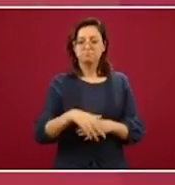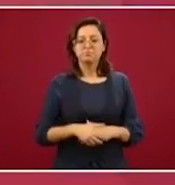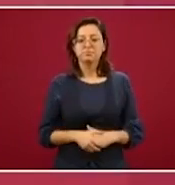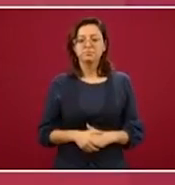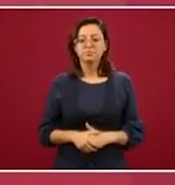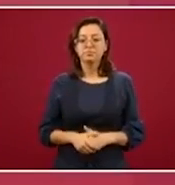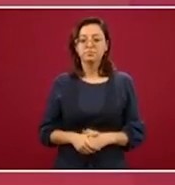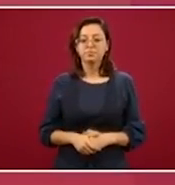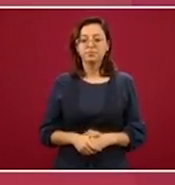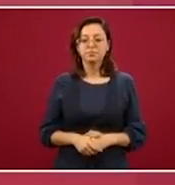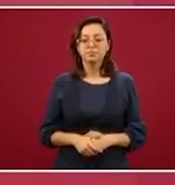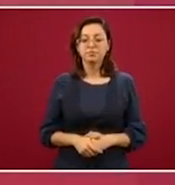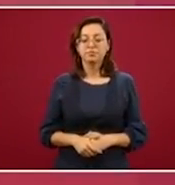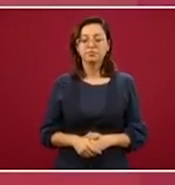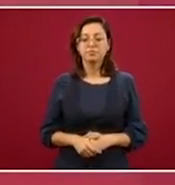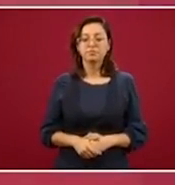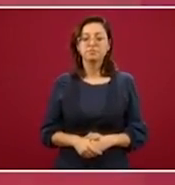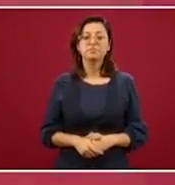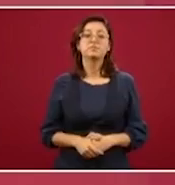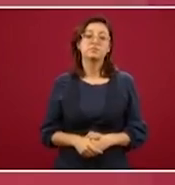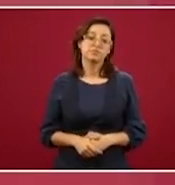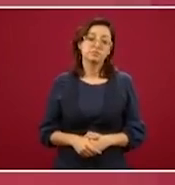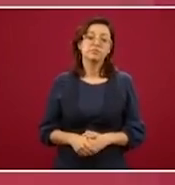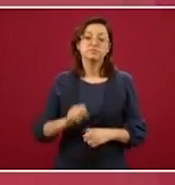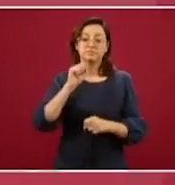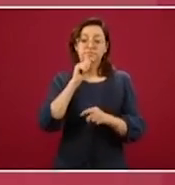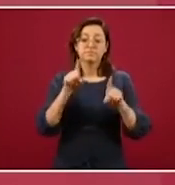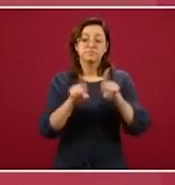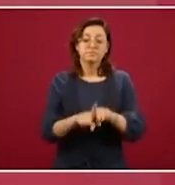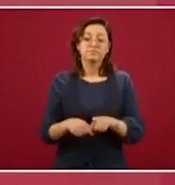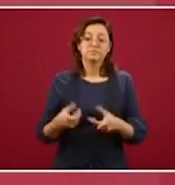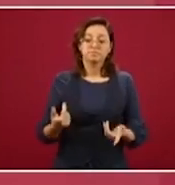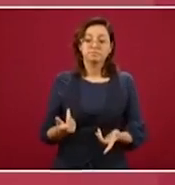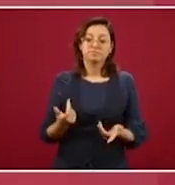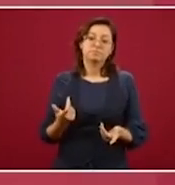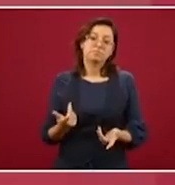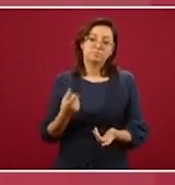también la vía legal, que